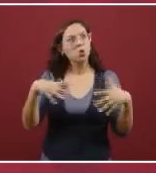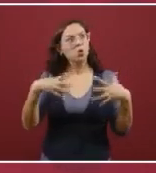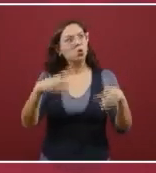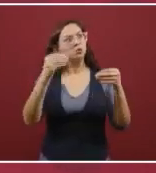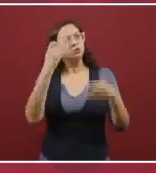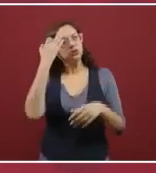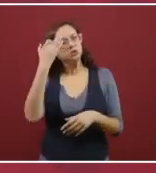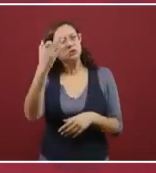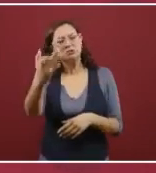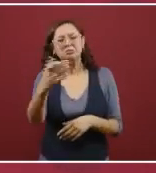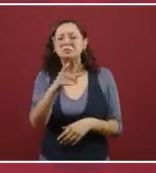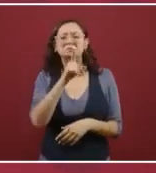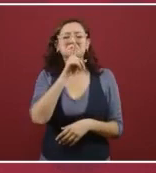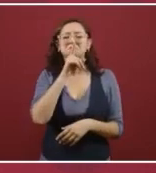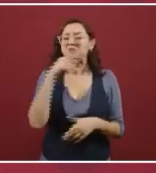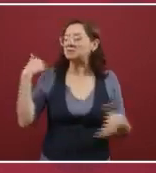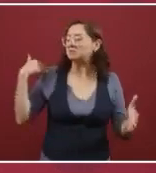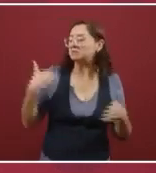apenas 3 meses.